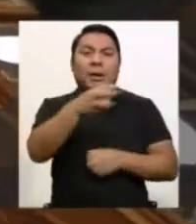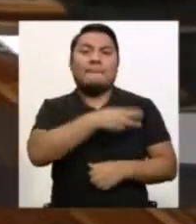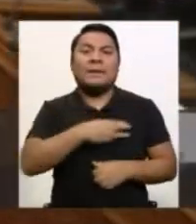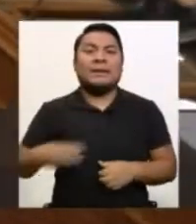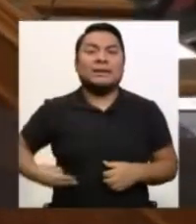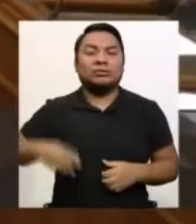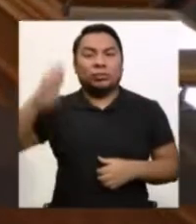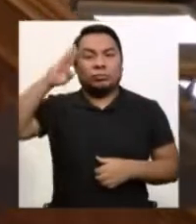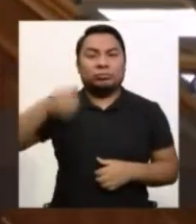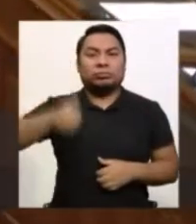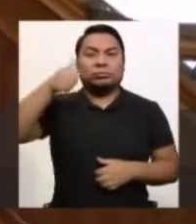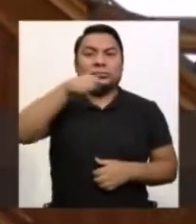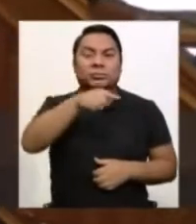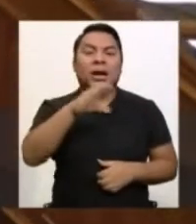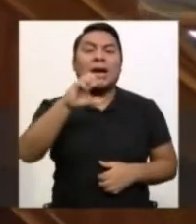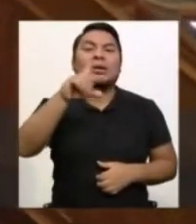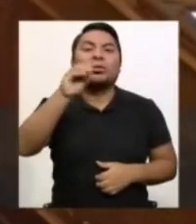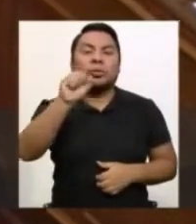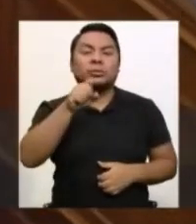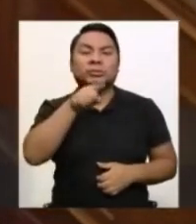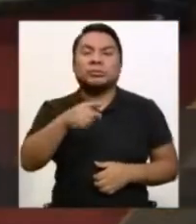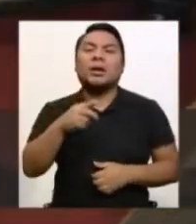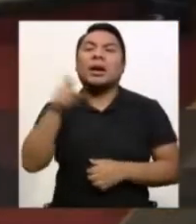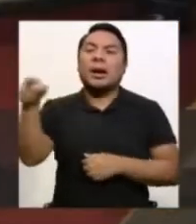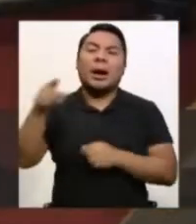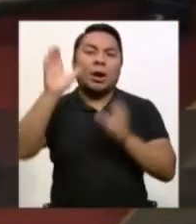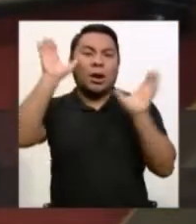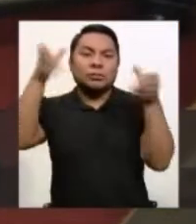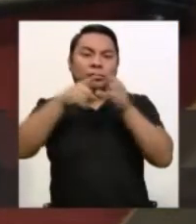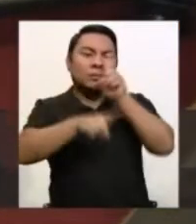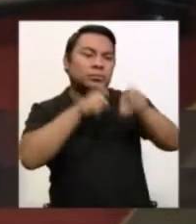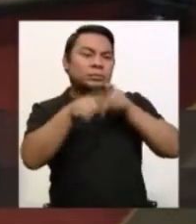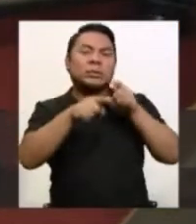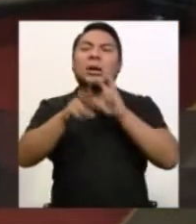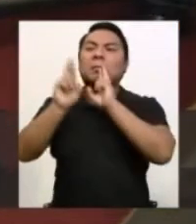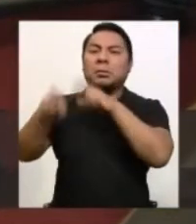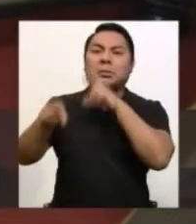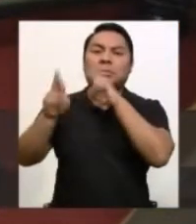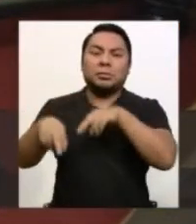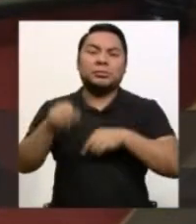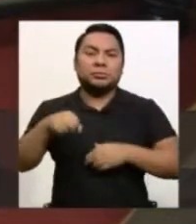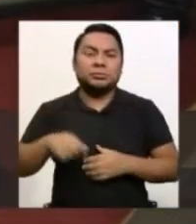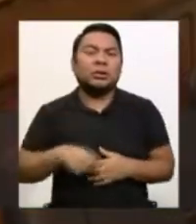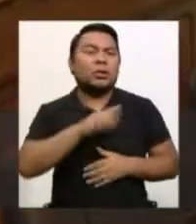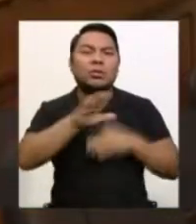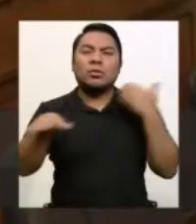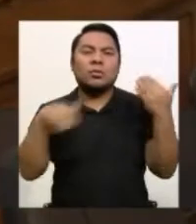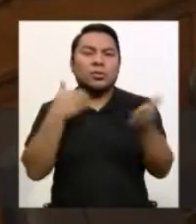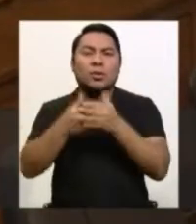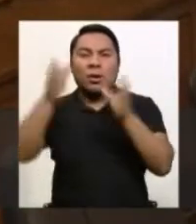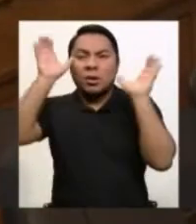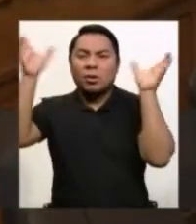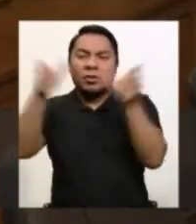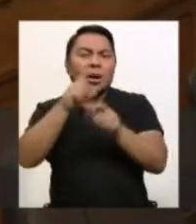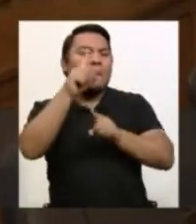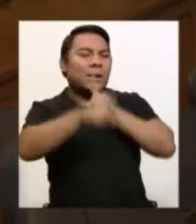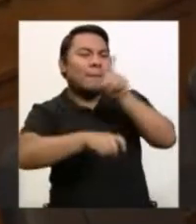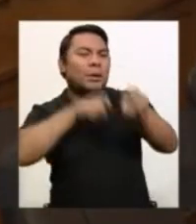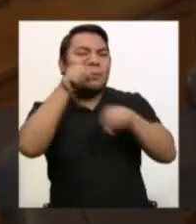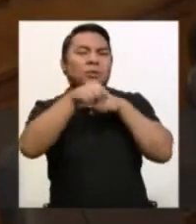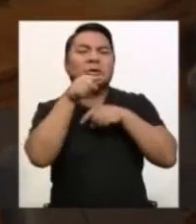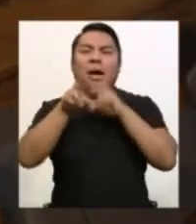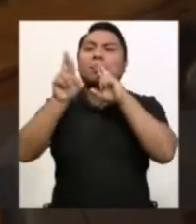su presentación ante el Congreso de la República. Bas Hombrío, quien respondió una a una las interrogantes y las críticas de los